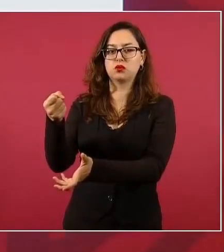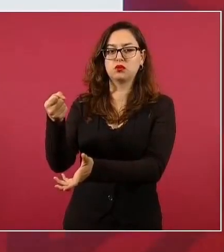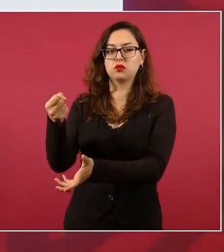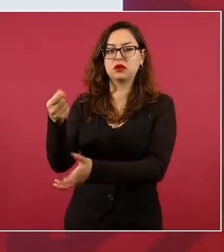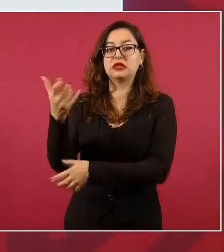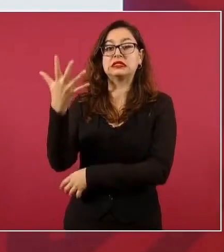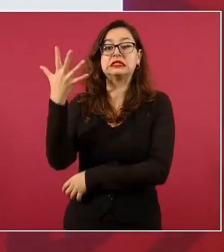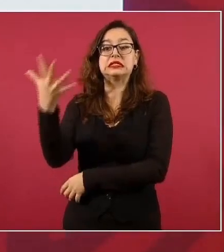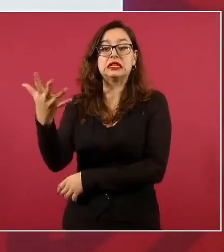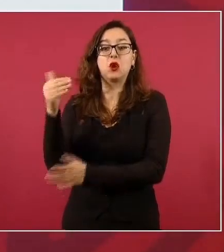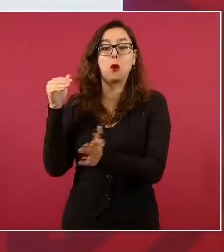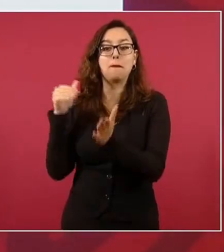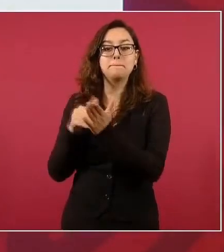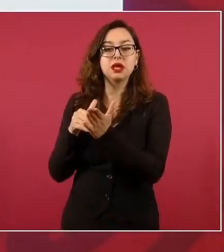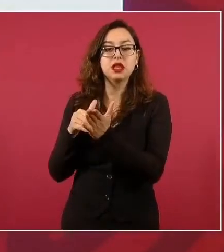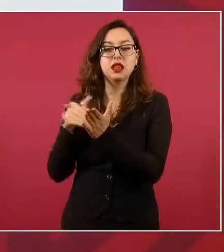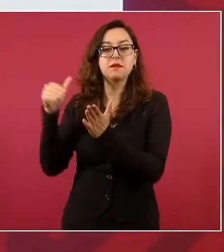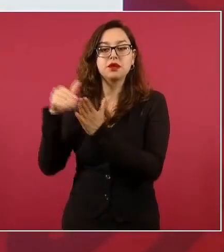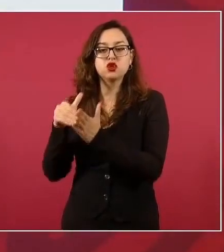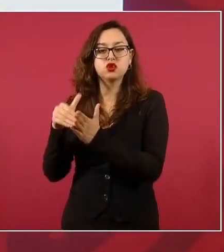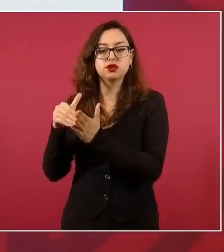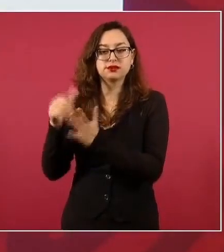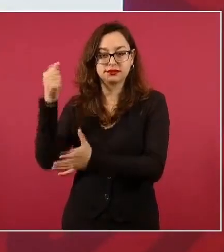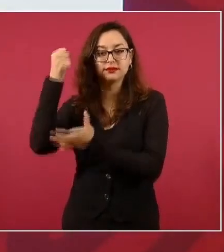como 5,000 millones.